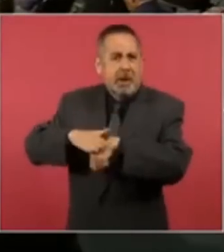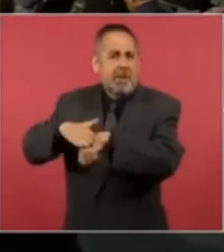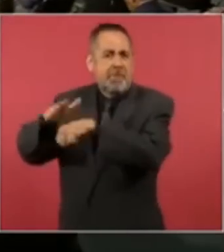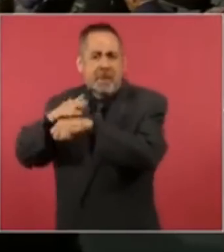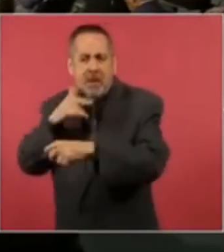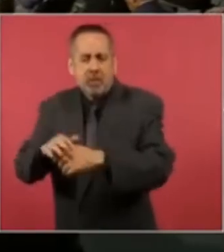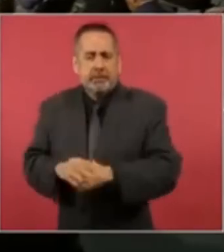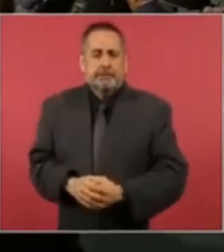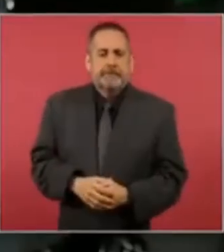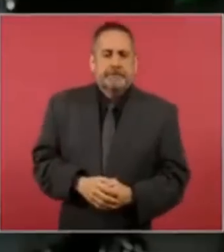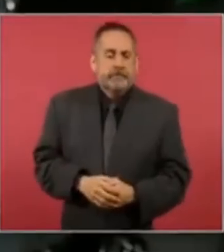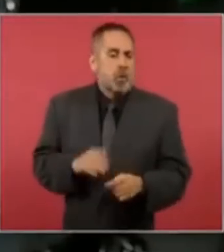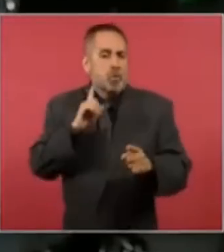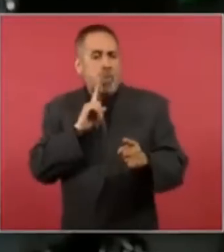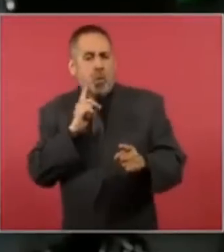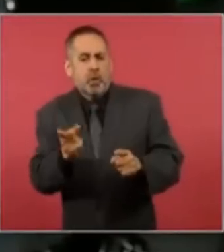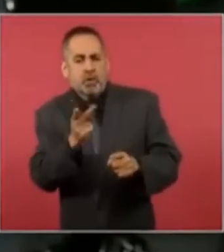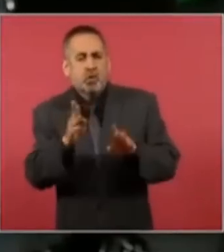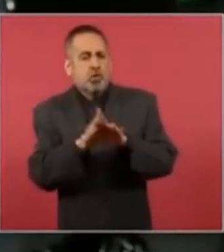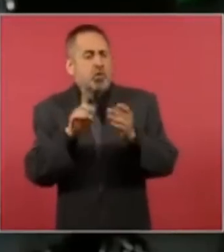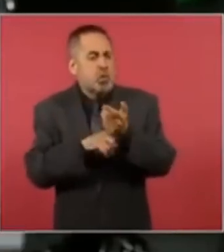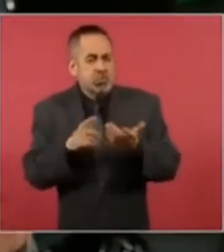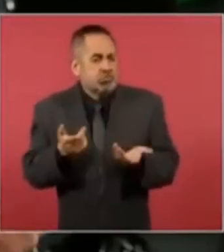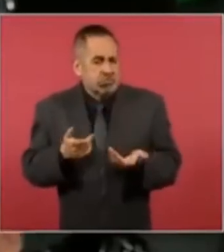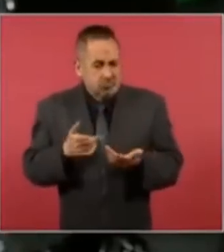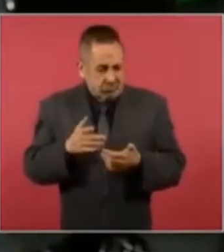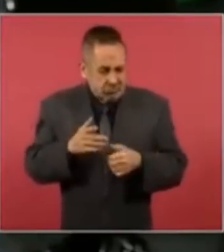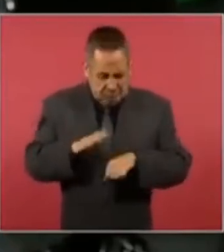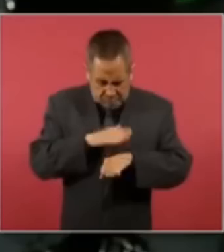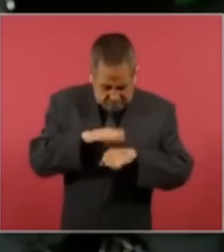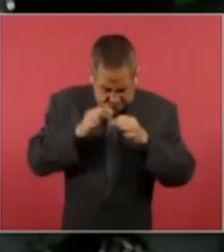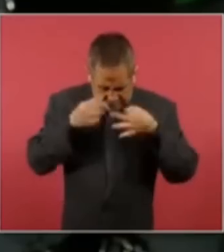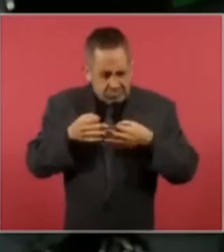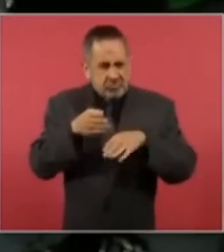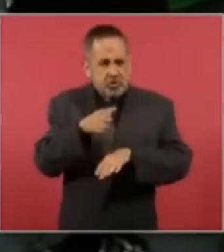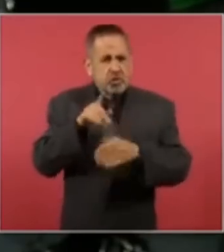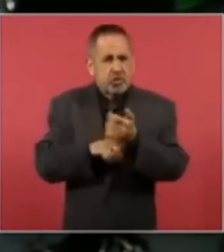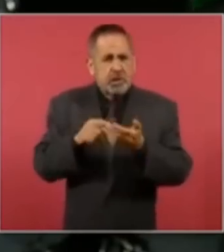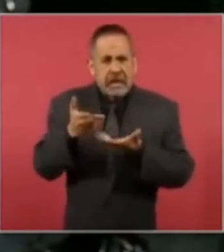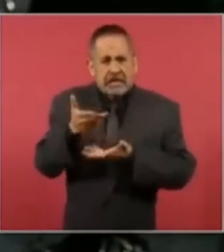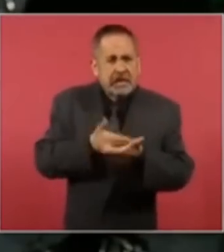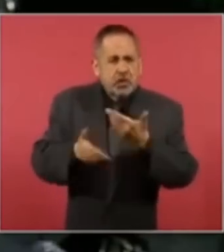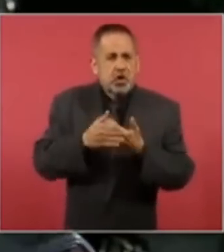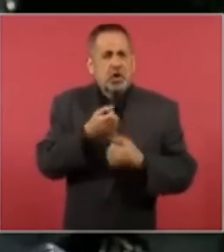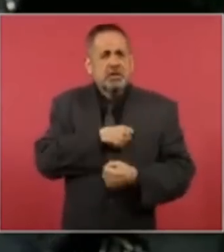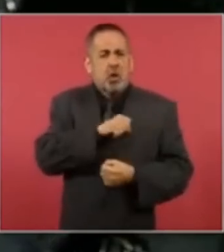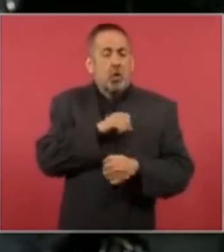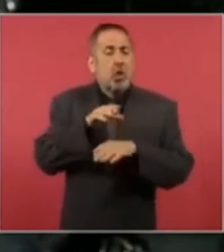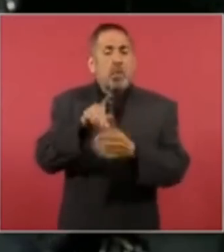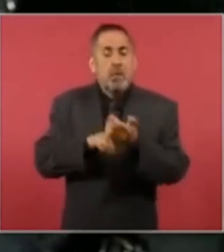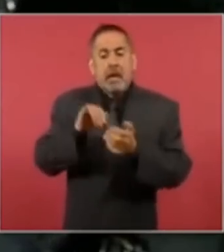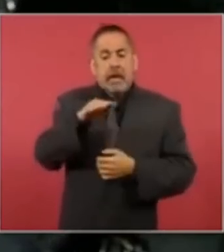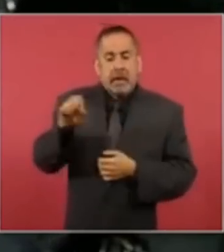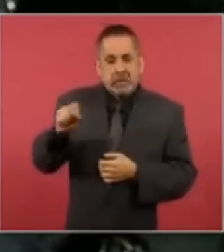entonces, ¿cuál sería la autocrítica o el calificativo que ustedes mismos se dan sobre los servicios de salud? En el caso del